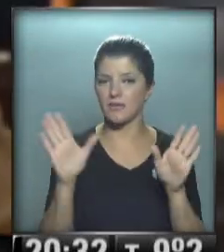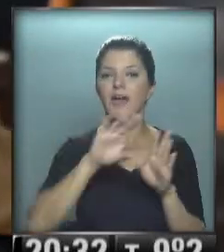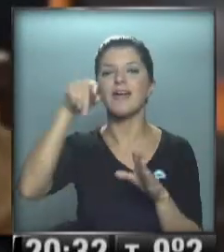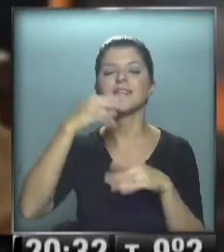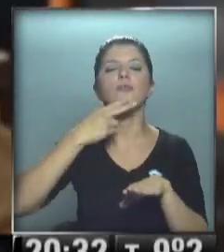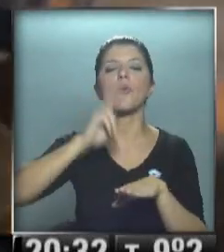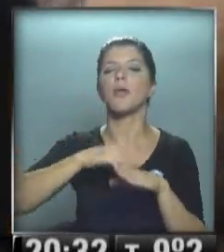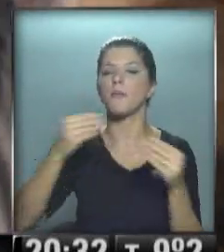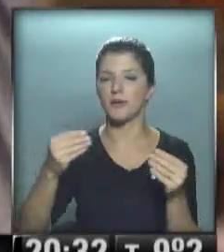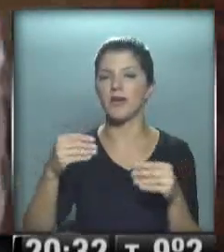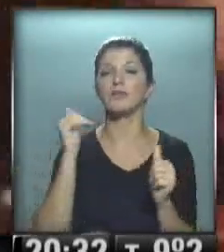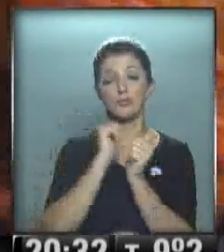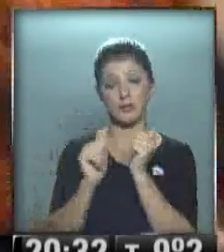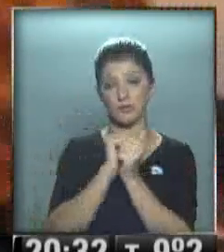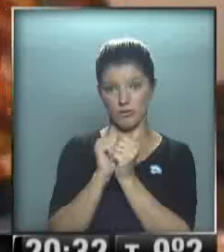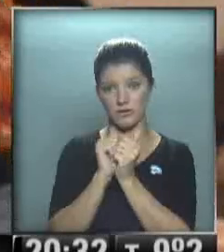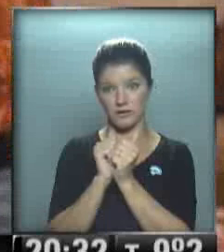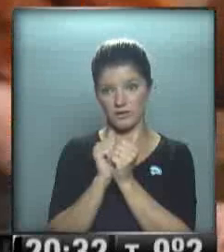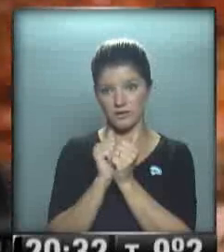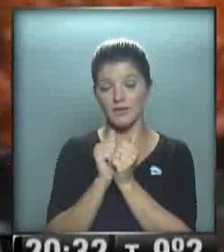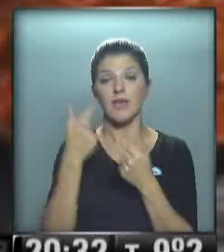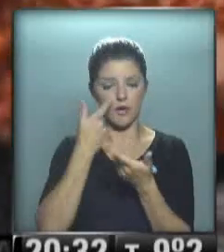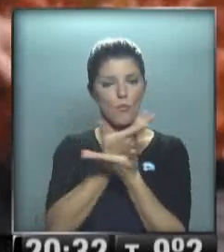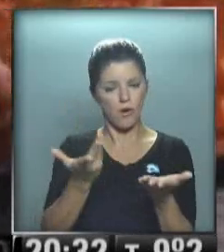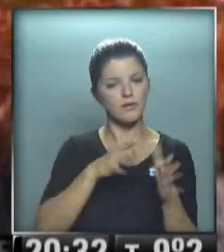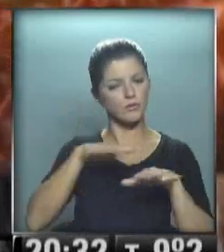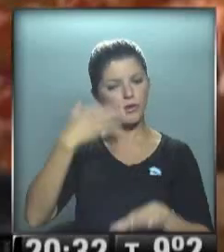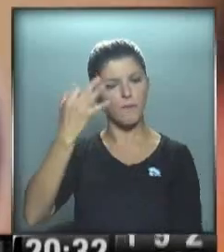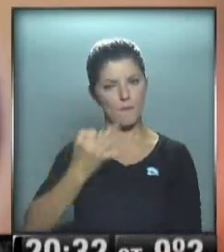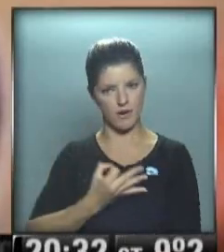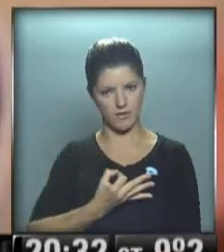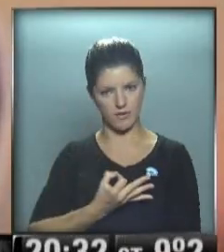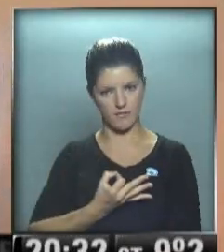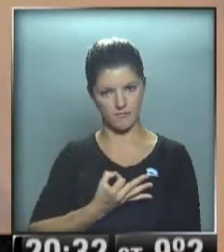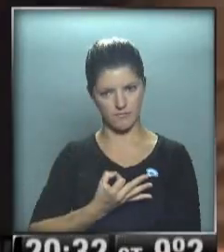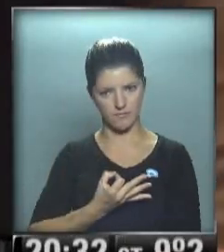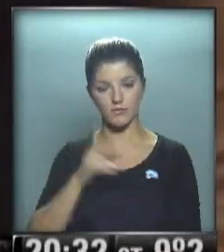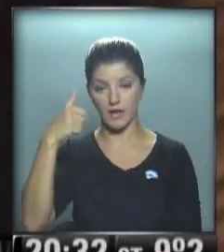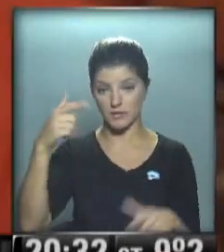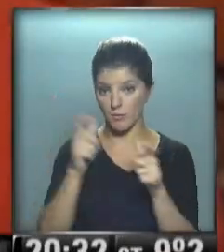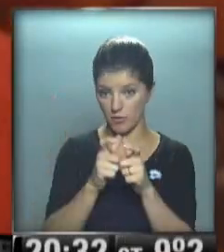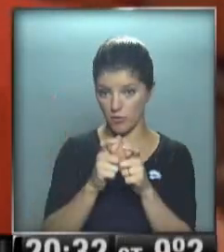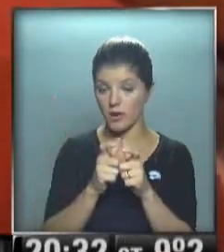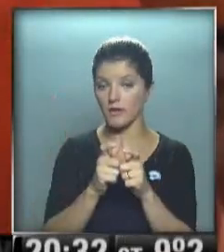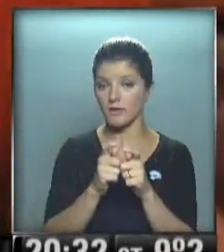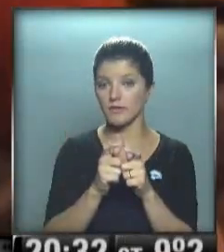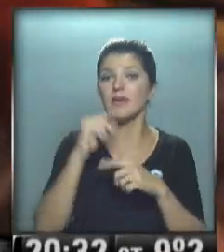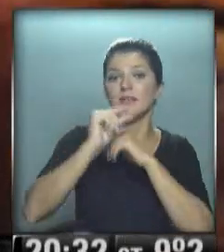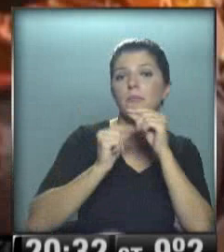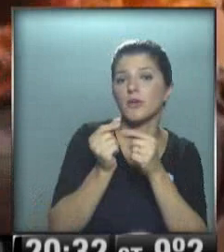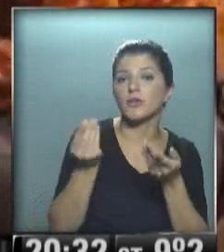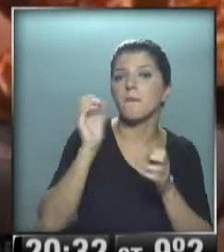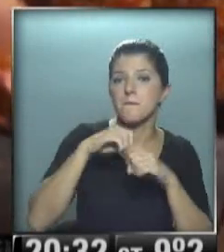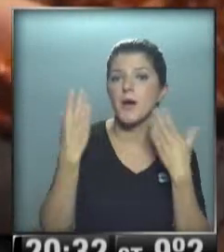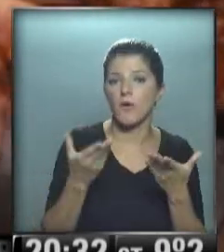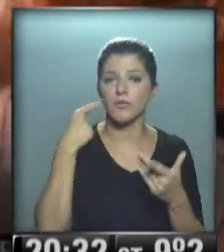historia muy cercana Ha logrado poner mucha verdad A ní berneri como siempre lo hace en sus películas cada vez más y más verdad en esto